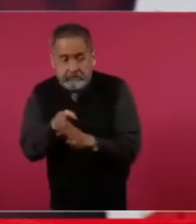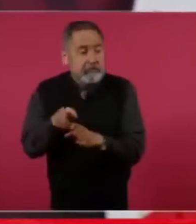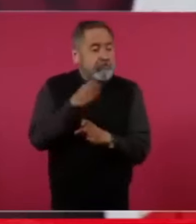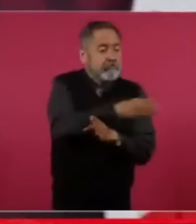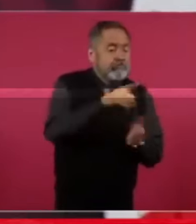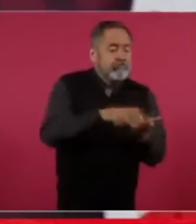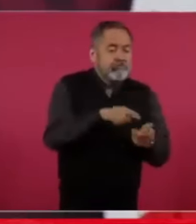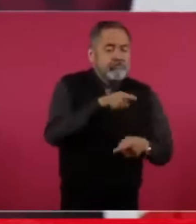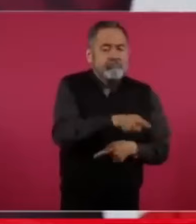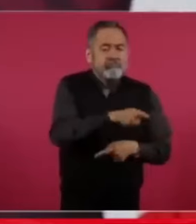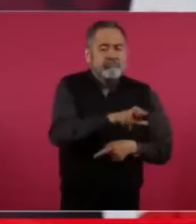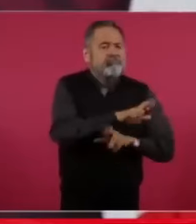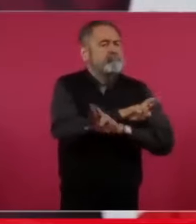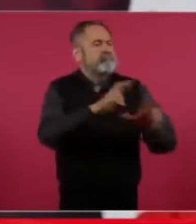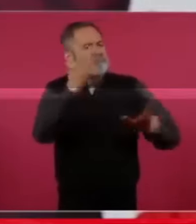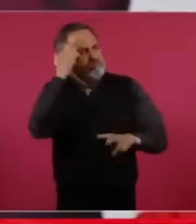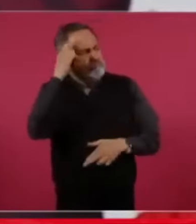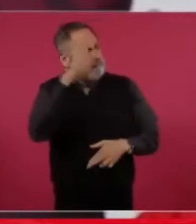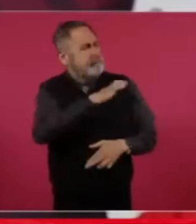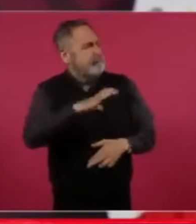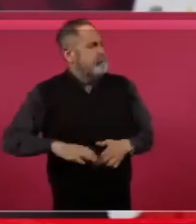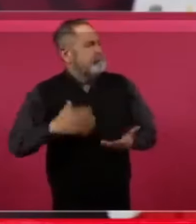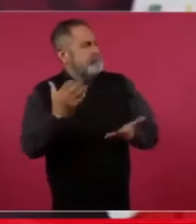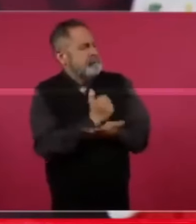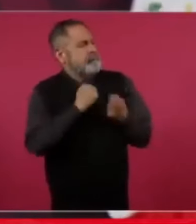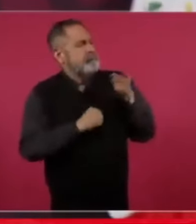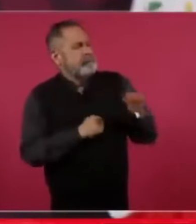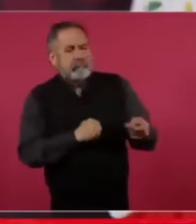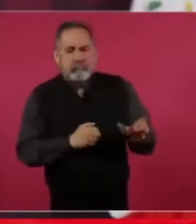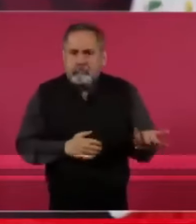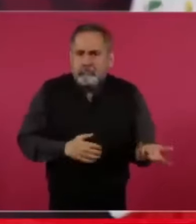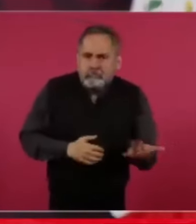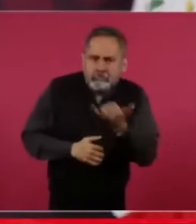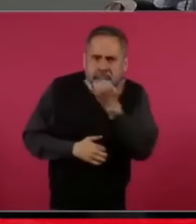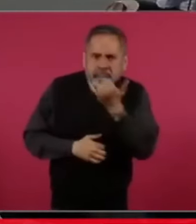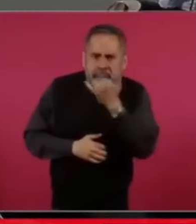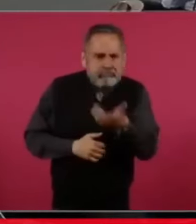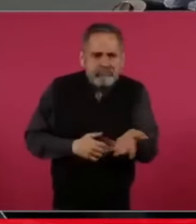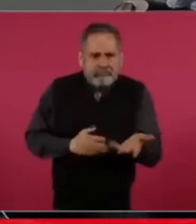reconocido a uno de los candidatos sin